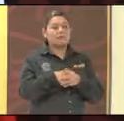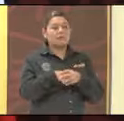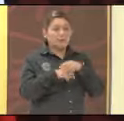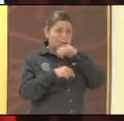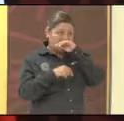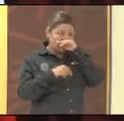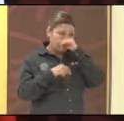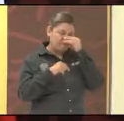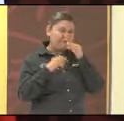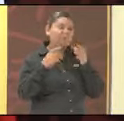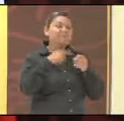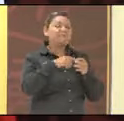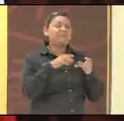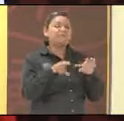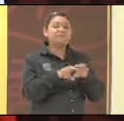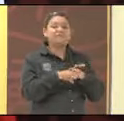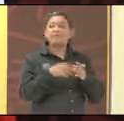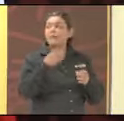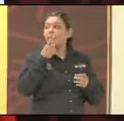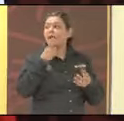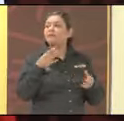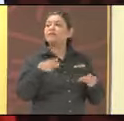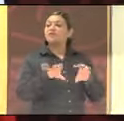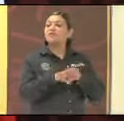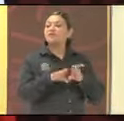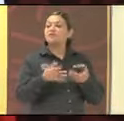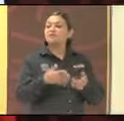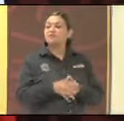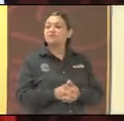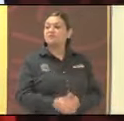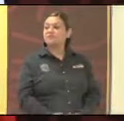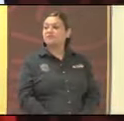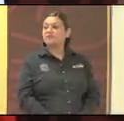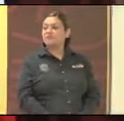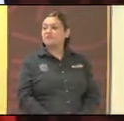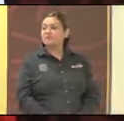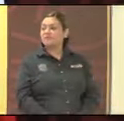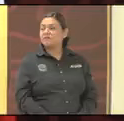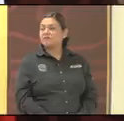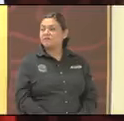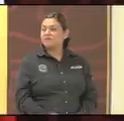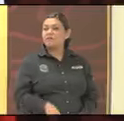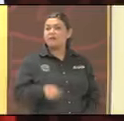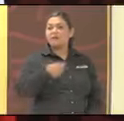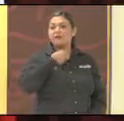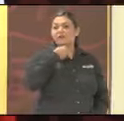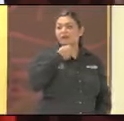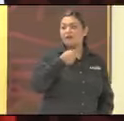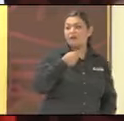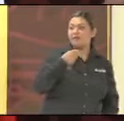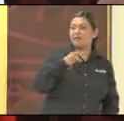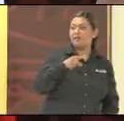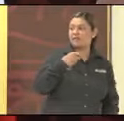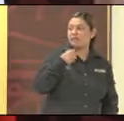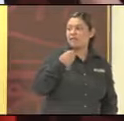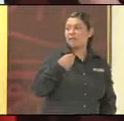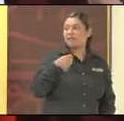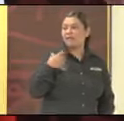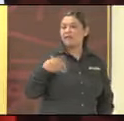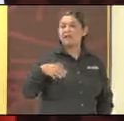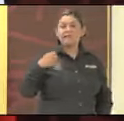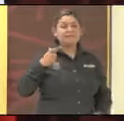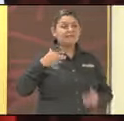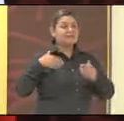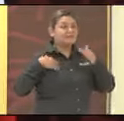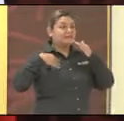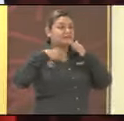ese aparato. A ver, explícalo, Gerardo, ¿cómo funciona? Explícalo, préstale un micrófono ahí, porque es alta, la más alta